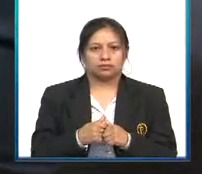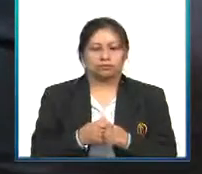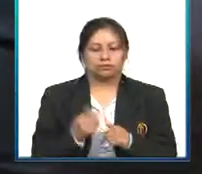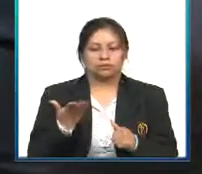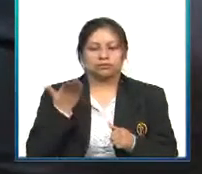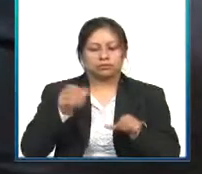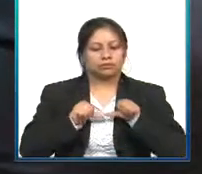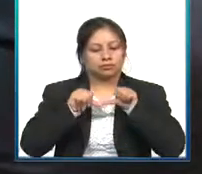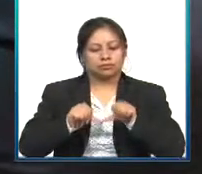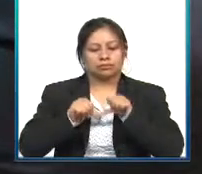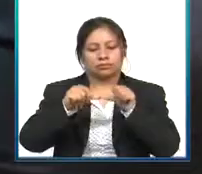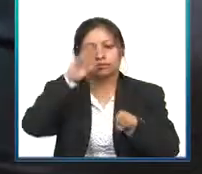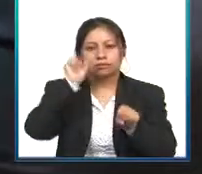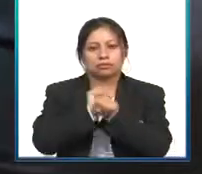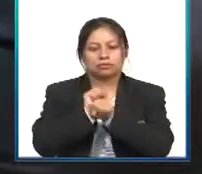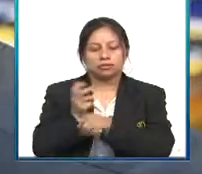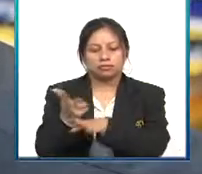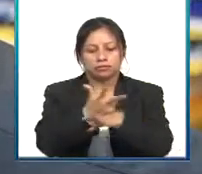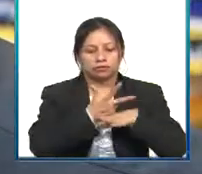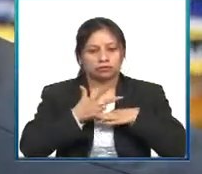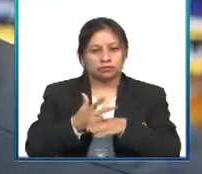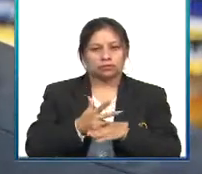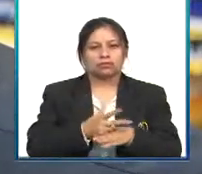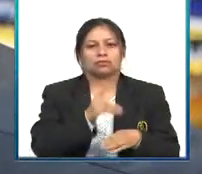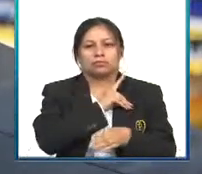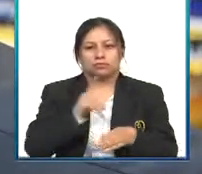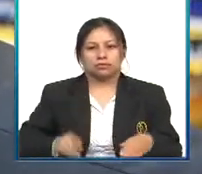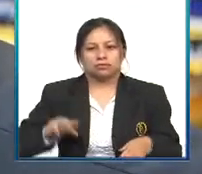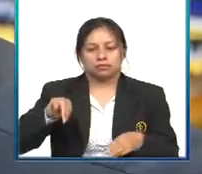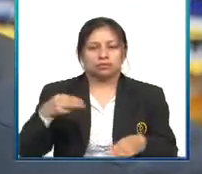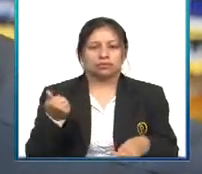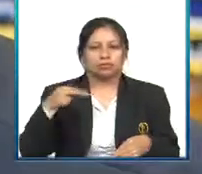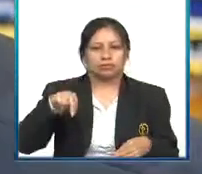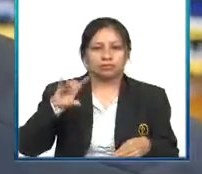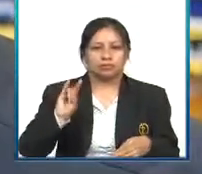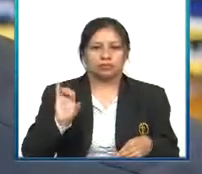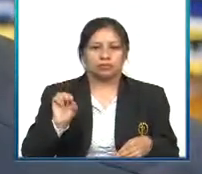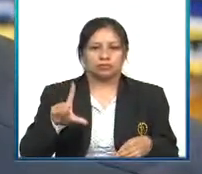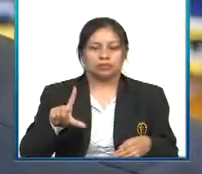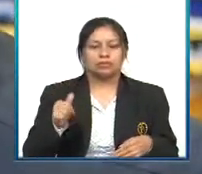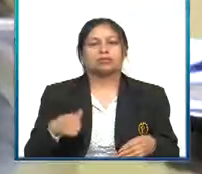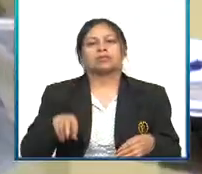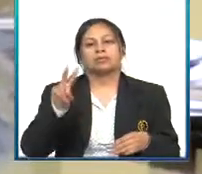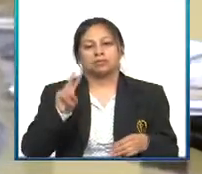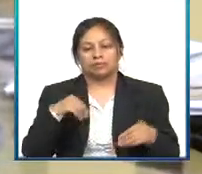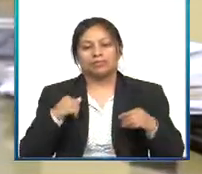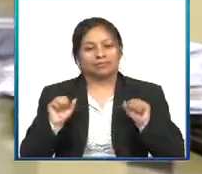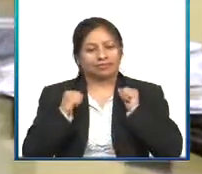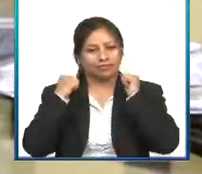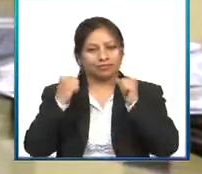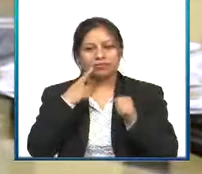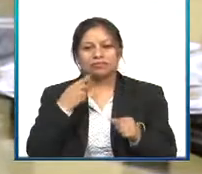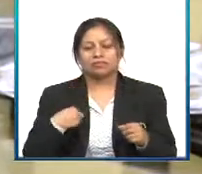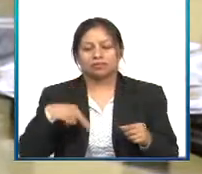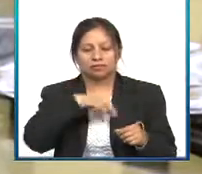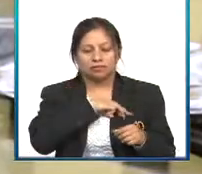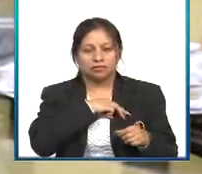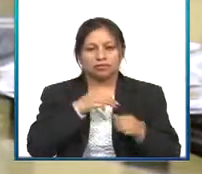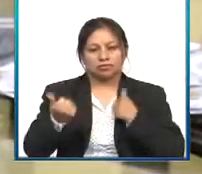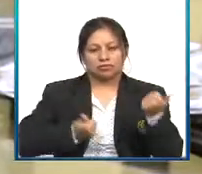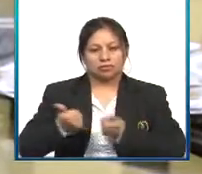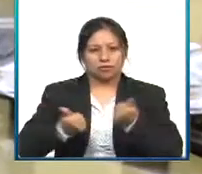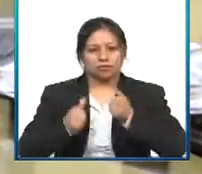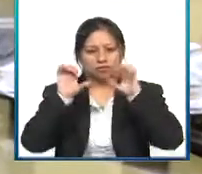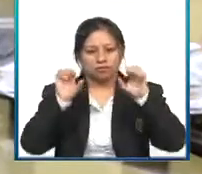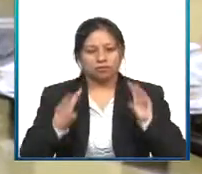Dando continuidad a su labor de fiscalización, el congresista Manuel de Jesús Rivera, del Bloque Victoria, se reunió con el viceministro administrativo